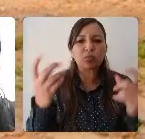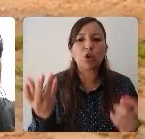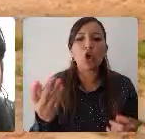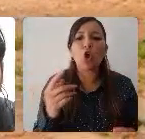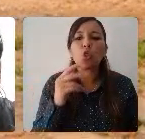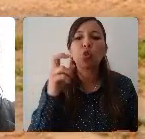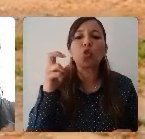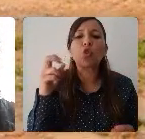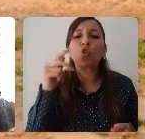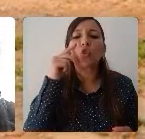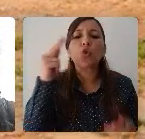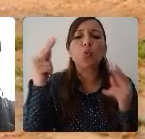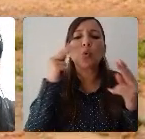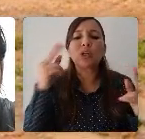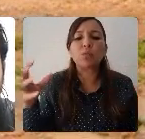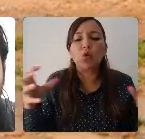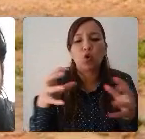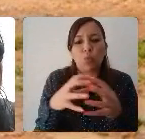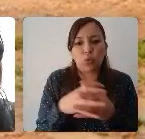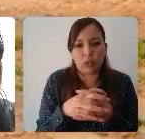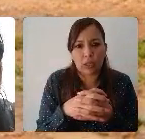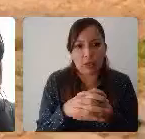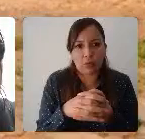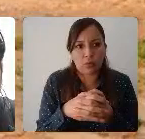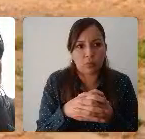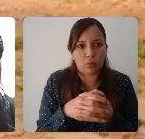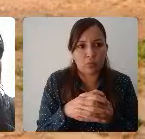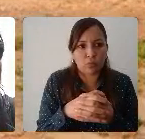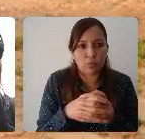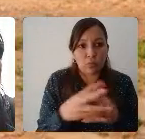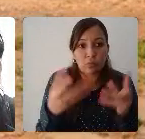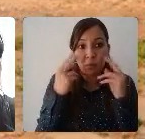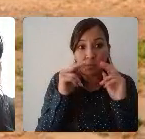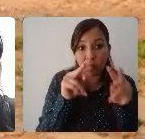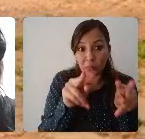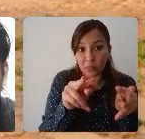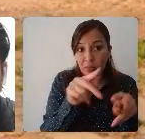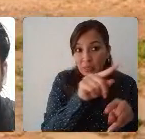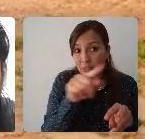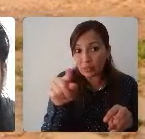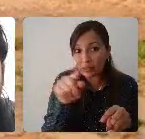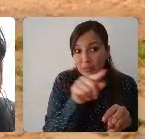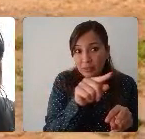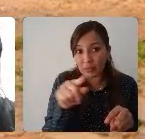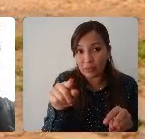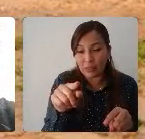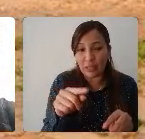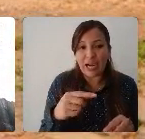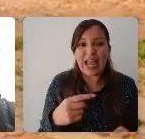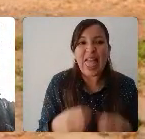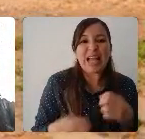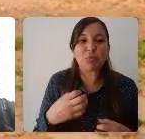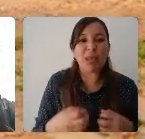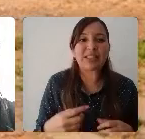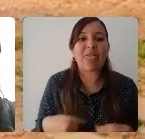técnicos, que no voy a no centrar acá, para nosotros el turismo comunitario justamente son esas experiencias que hablábamos, ¿no?